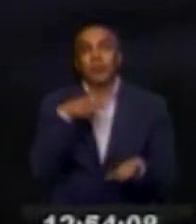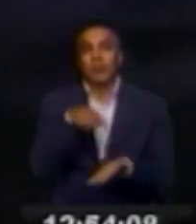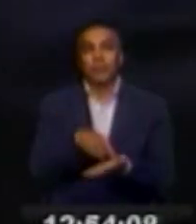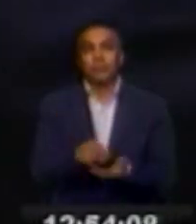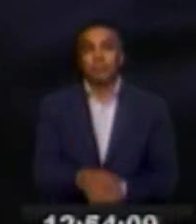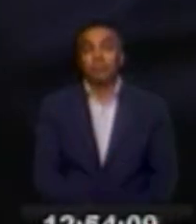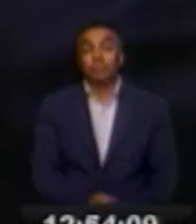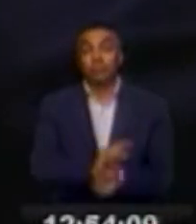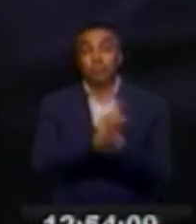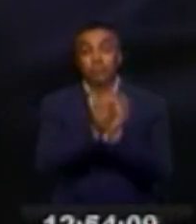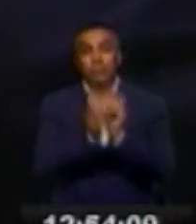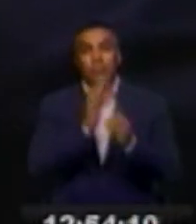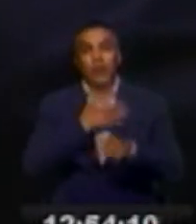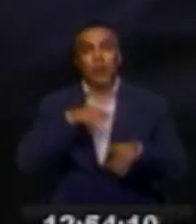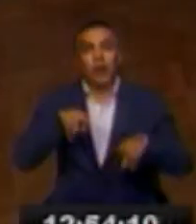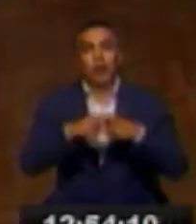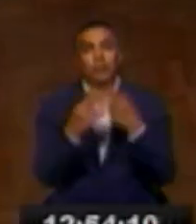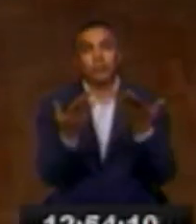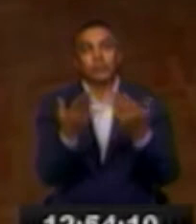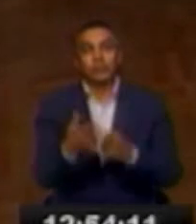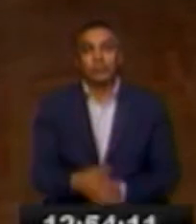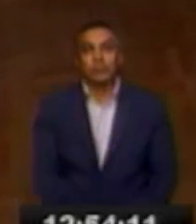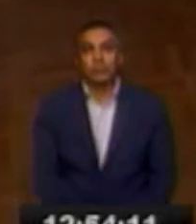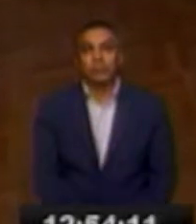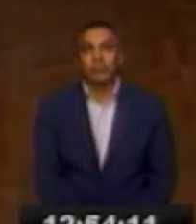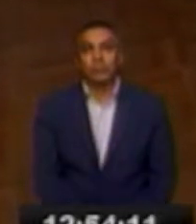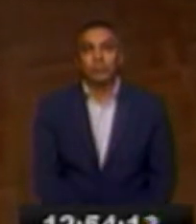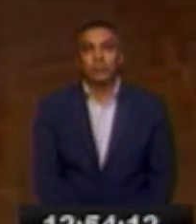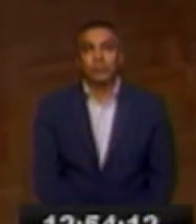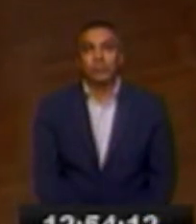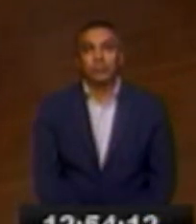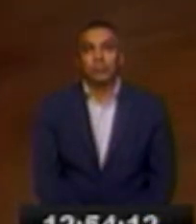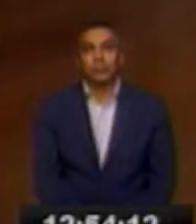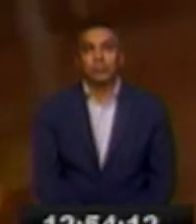cambios ya están en vigencia. Karen Haro, TS Televisión.